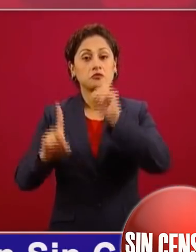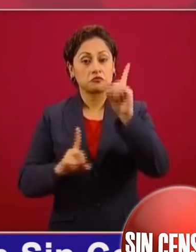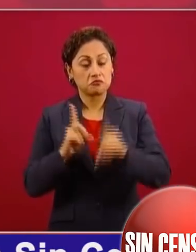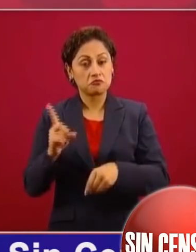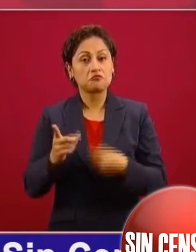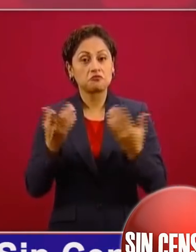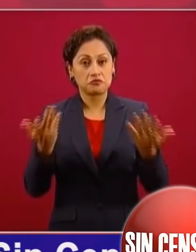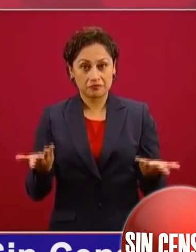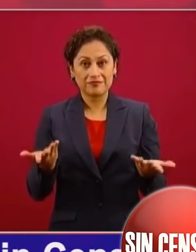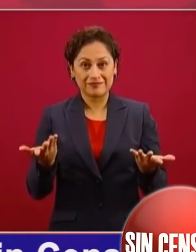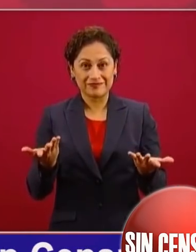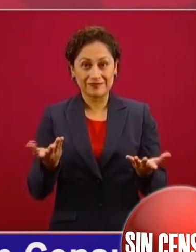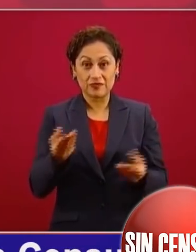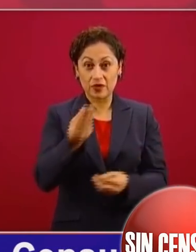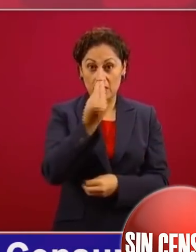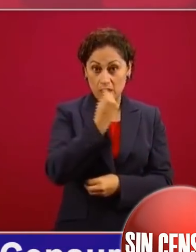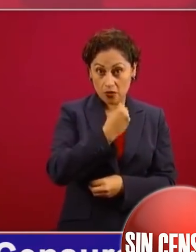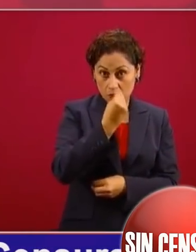La alimentación